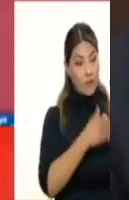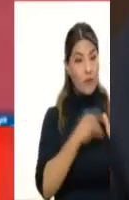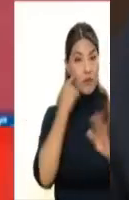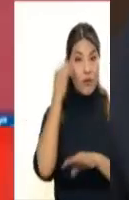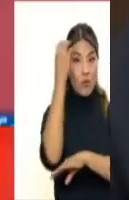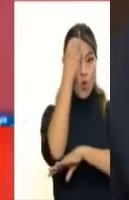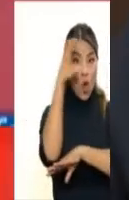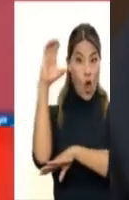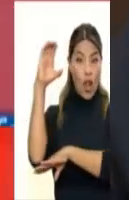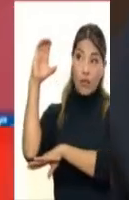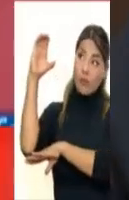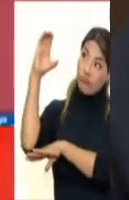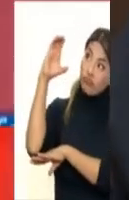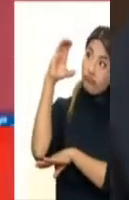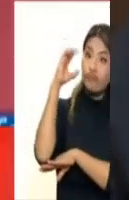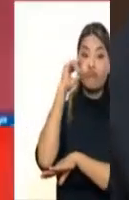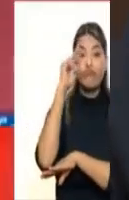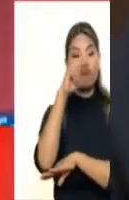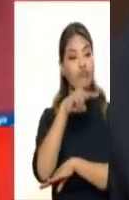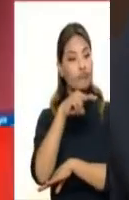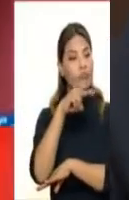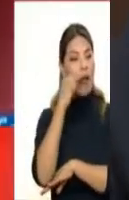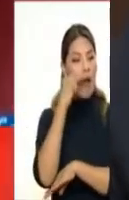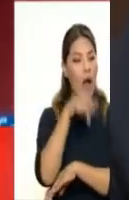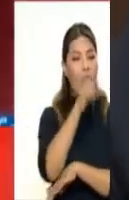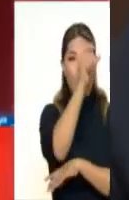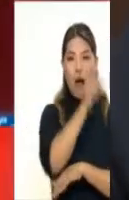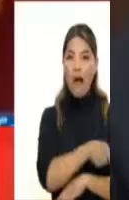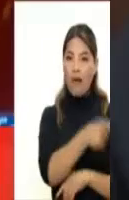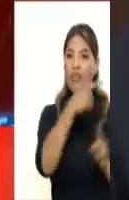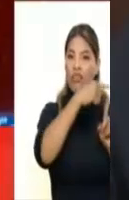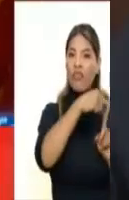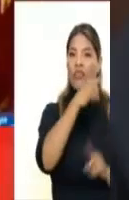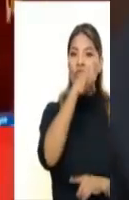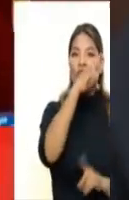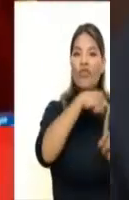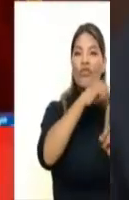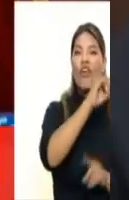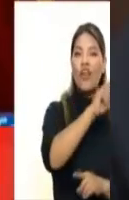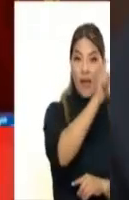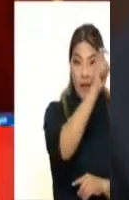Cámara seguramente va a poder graficar que el condenado Alejandro Toledo